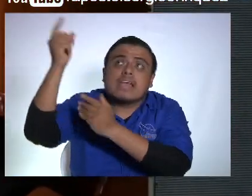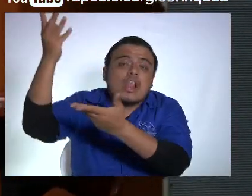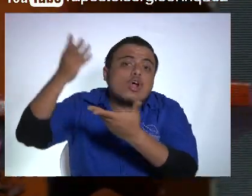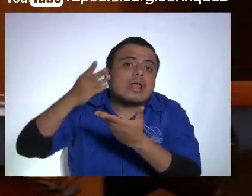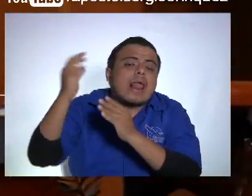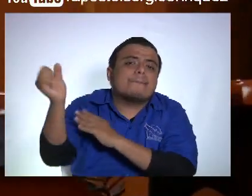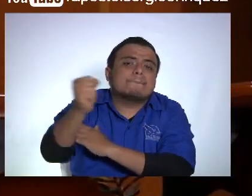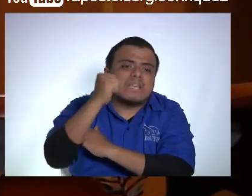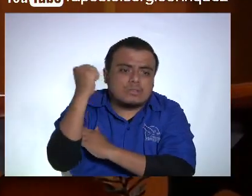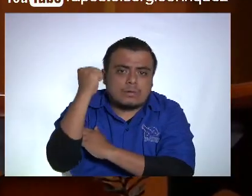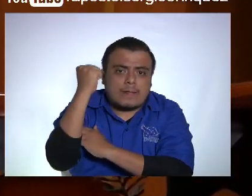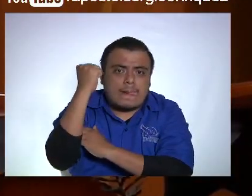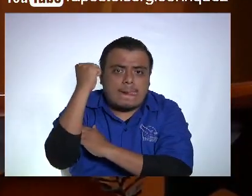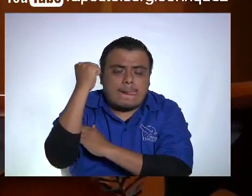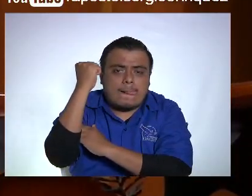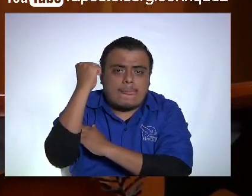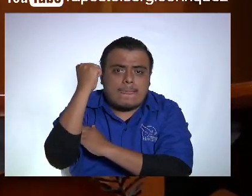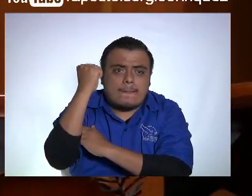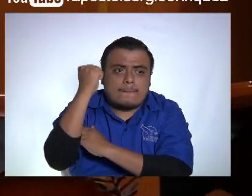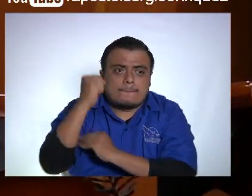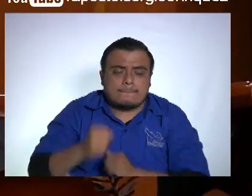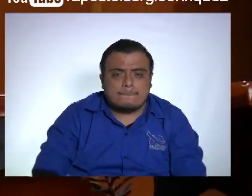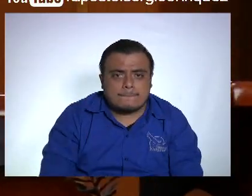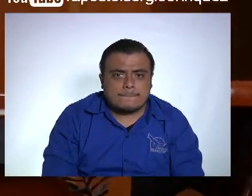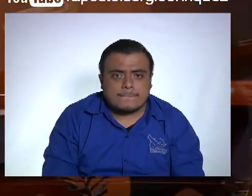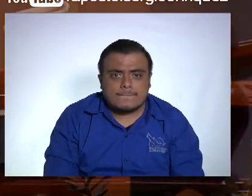que vencedores en Cristo Jesús.